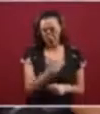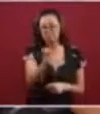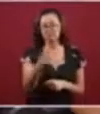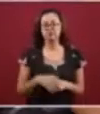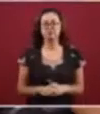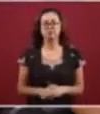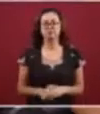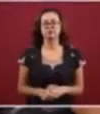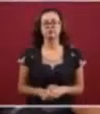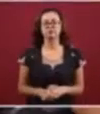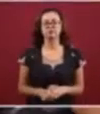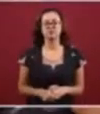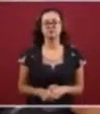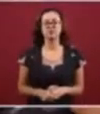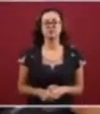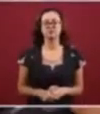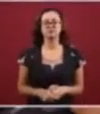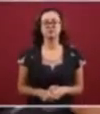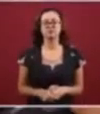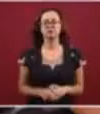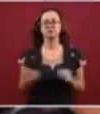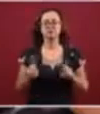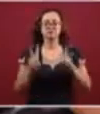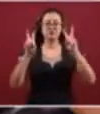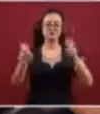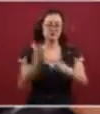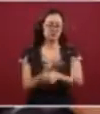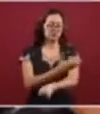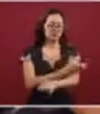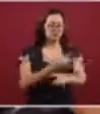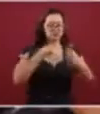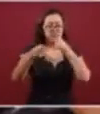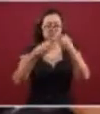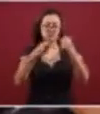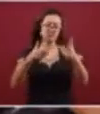parte empática de los colegas y también